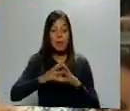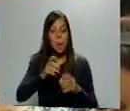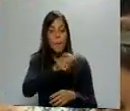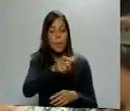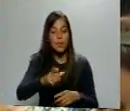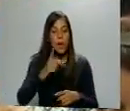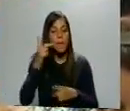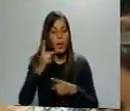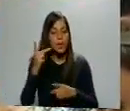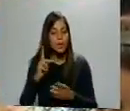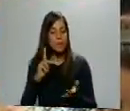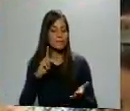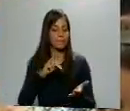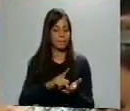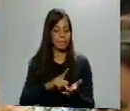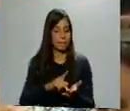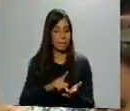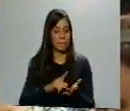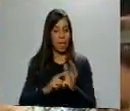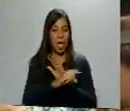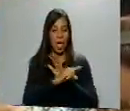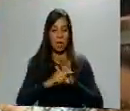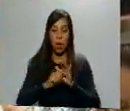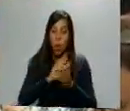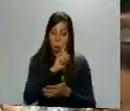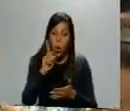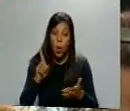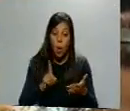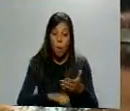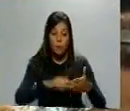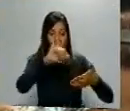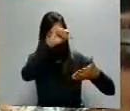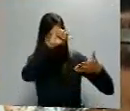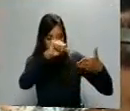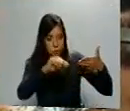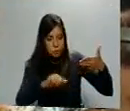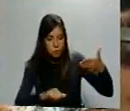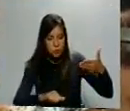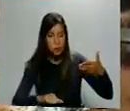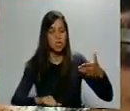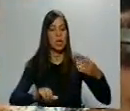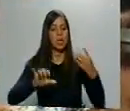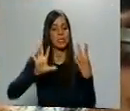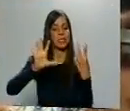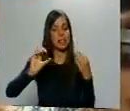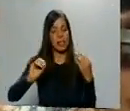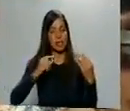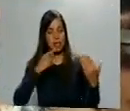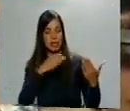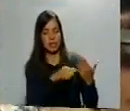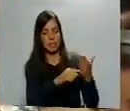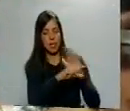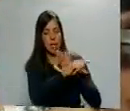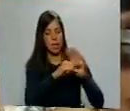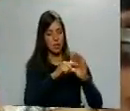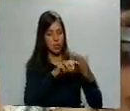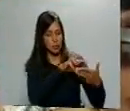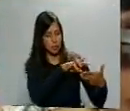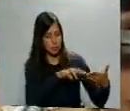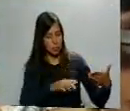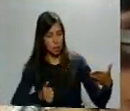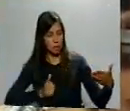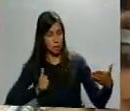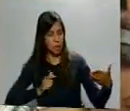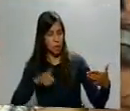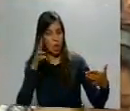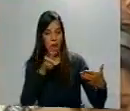participar. Además tiene un artículo completo, que es el artículo 70, que también lo puedes leer, que